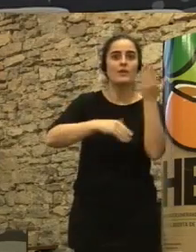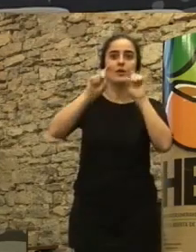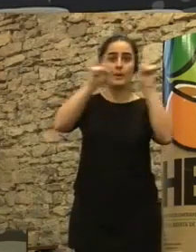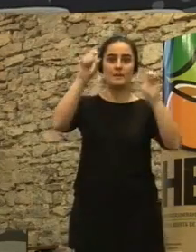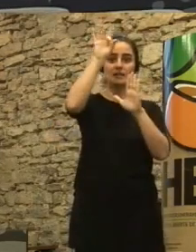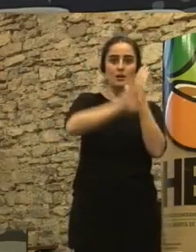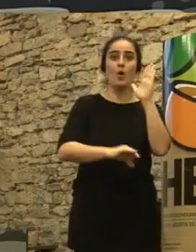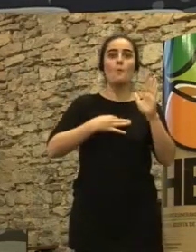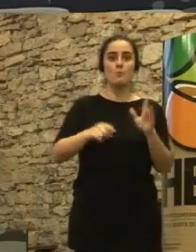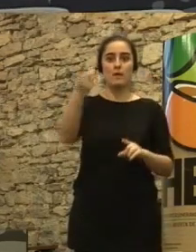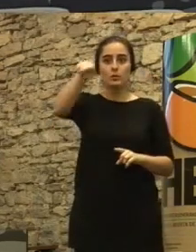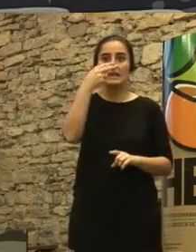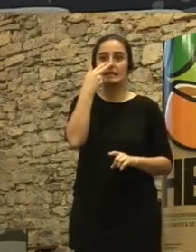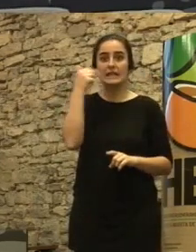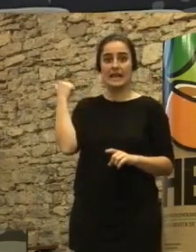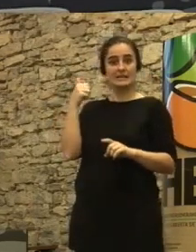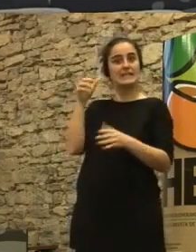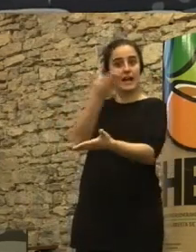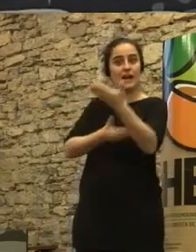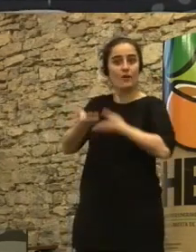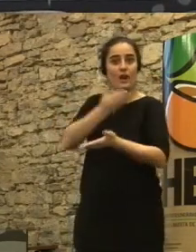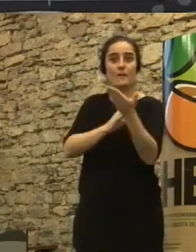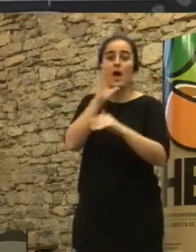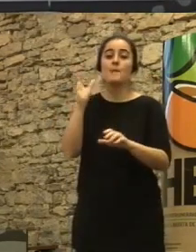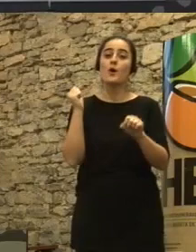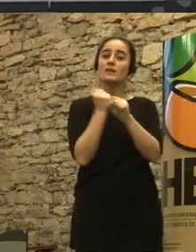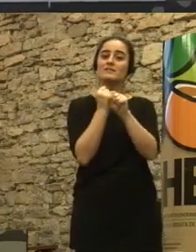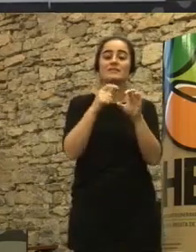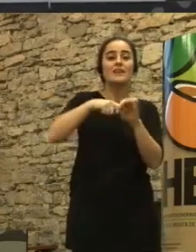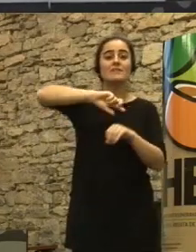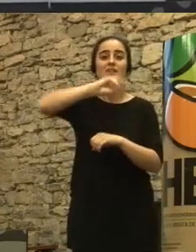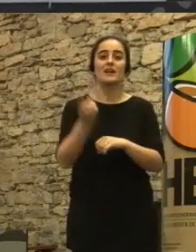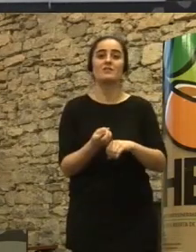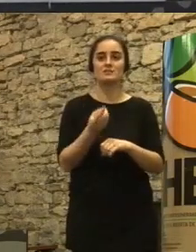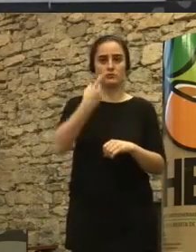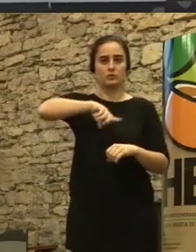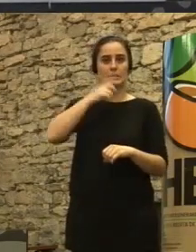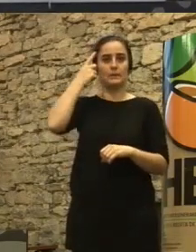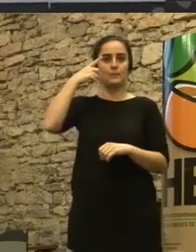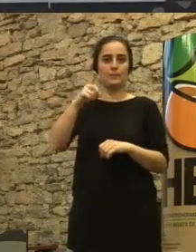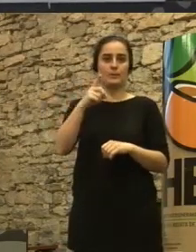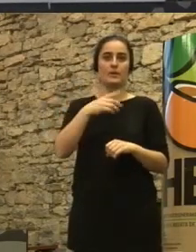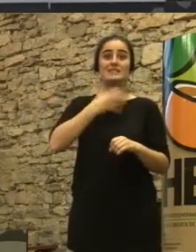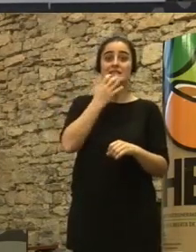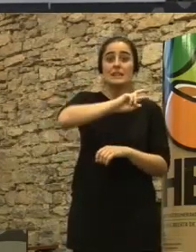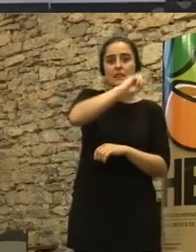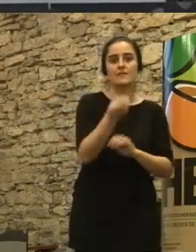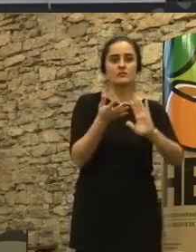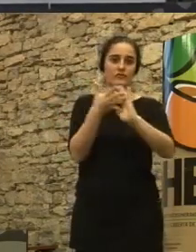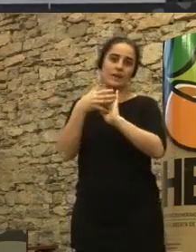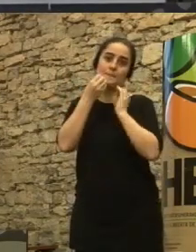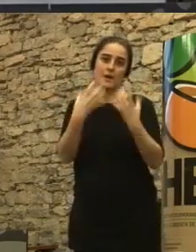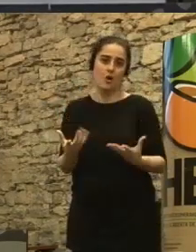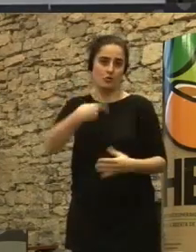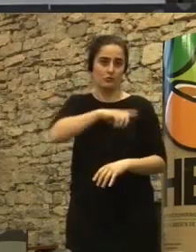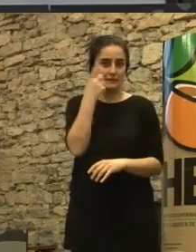interesa colaborar con ese tipo de gente, porque la plantilla diversa, ya lo sabemos de sobra, que es una plantilla mejor, ¿vale? Y me gusta